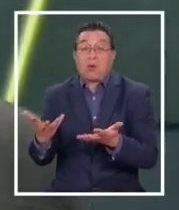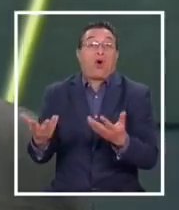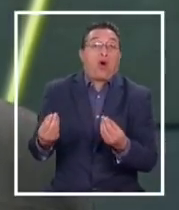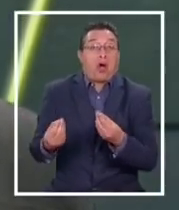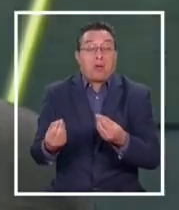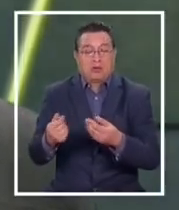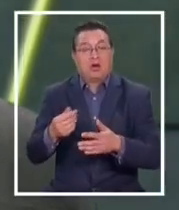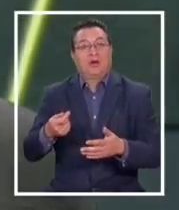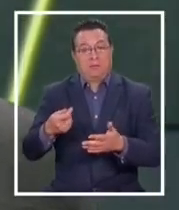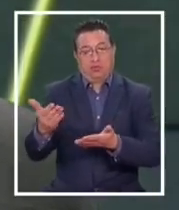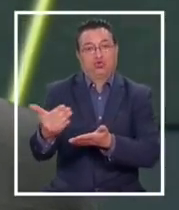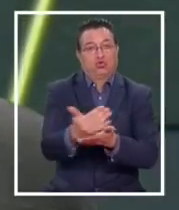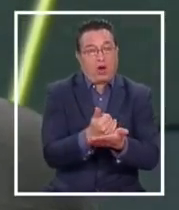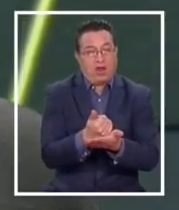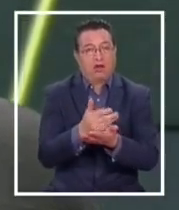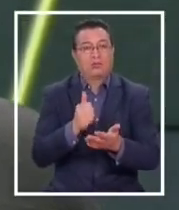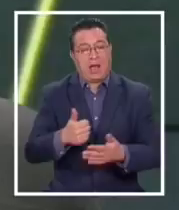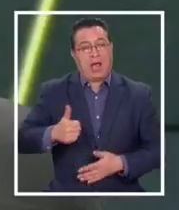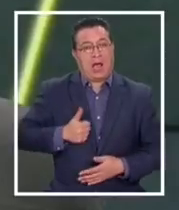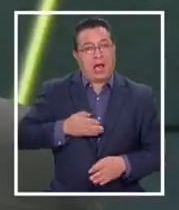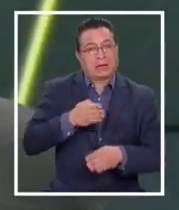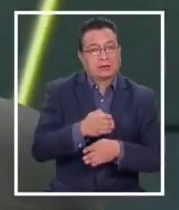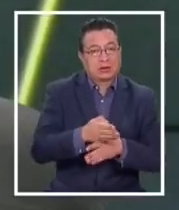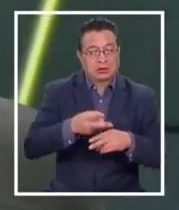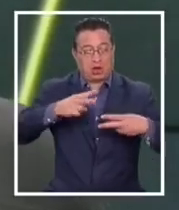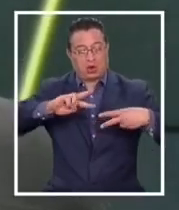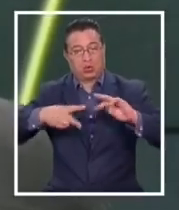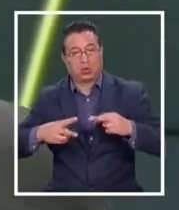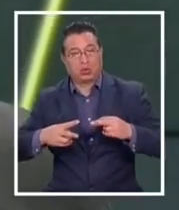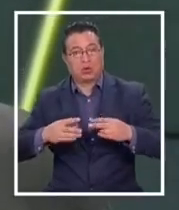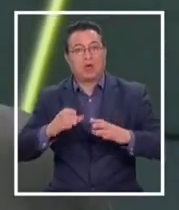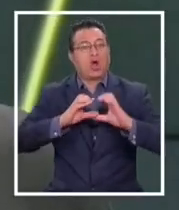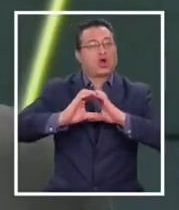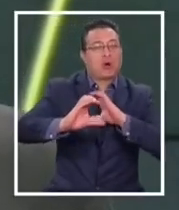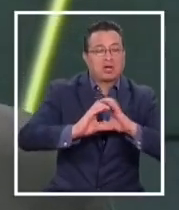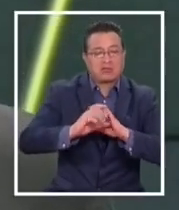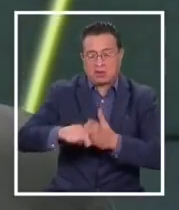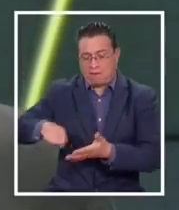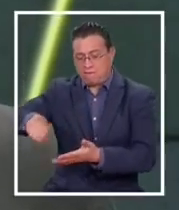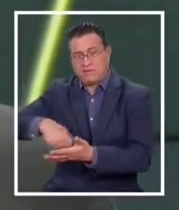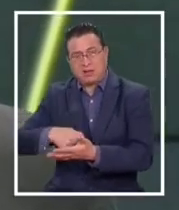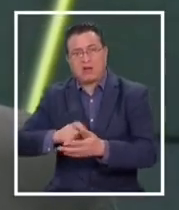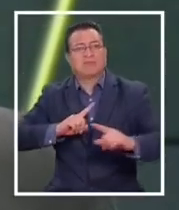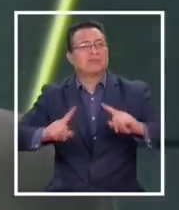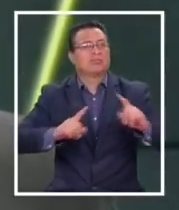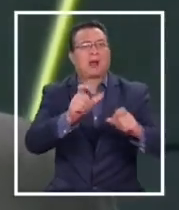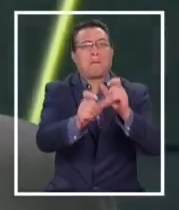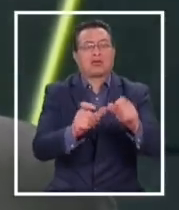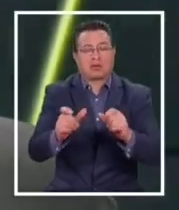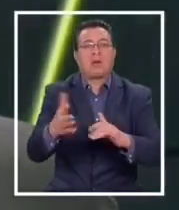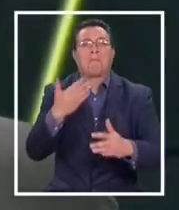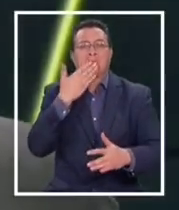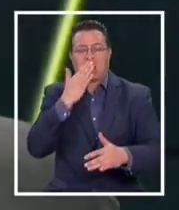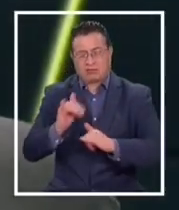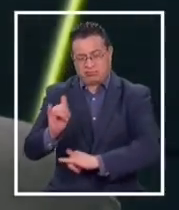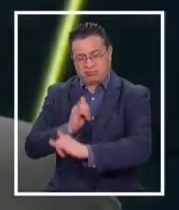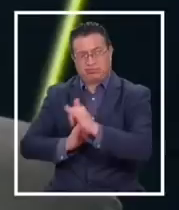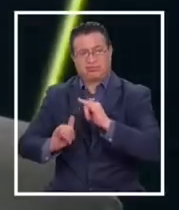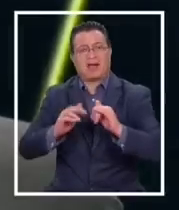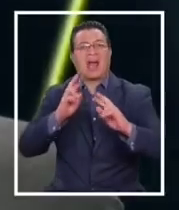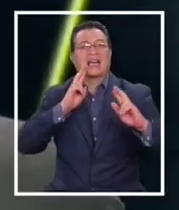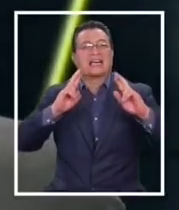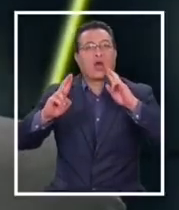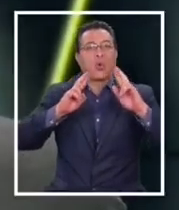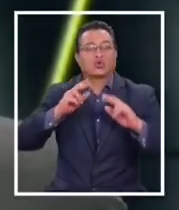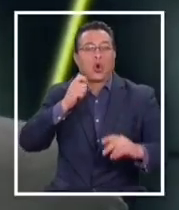remuneraciones, control de asistencia y turnos, comunicaciones, firma digital y gestión de personas, digitaliza el área de recursos